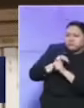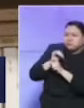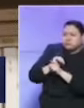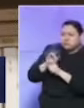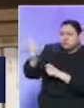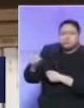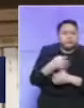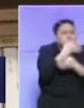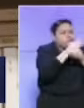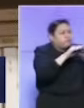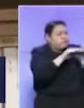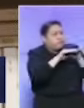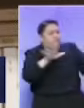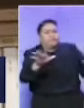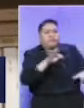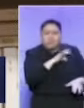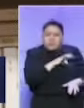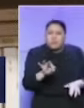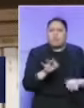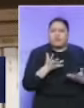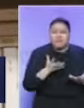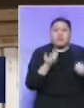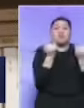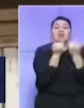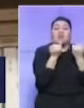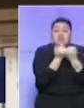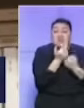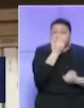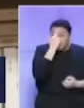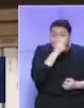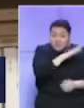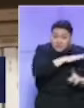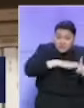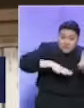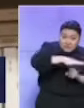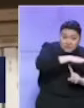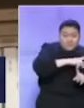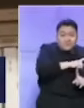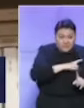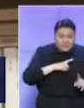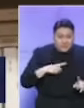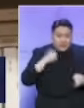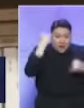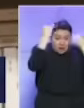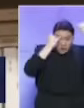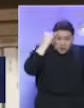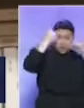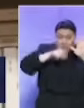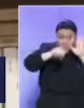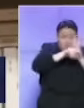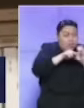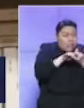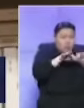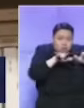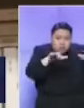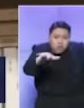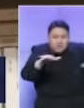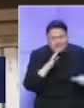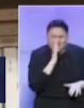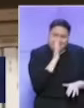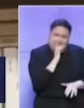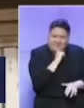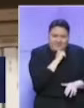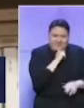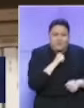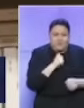su trabajo, por supuesto, siempre y cuando no alcance los estereotipos de género. No puede permitirse